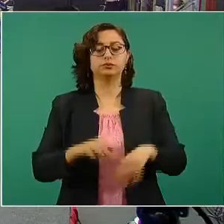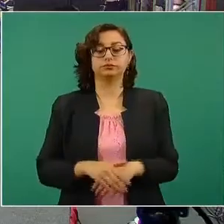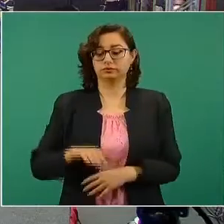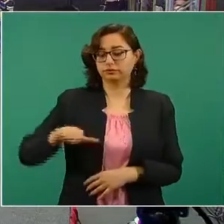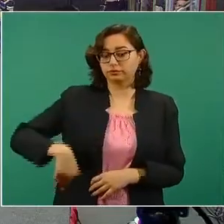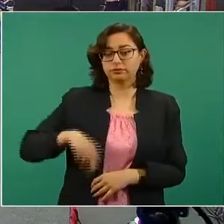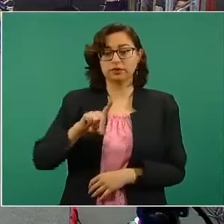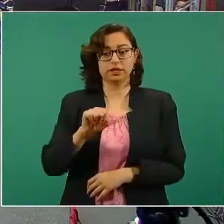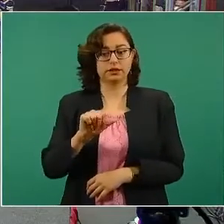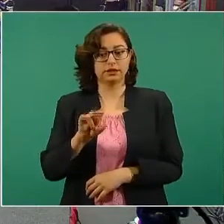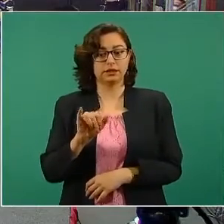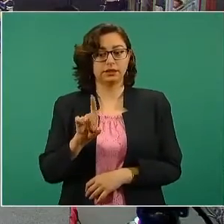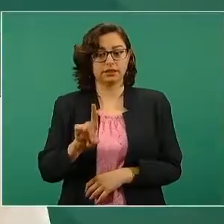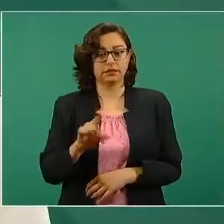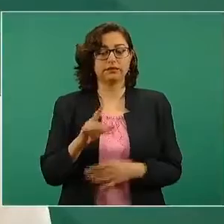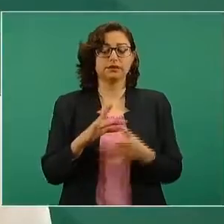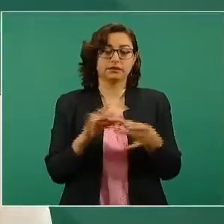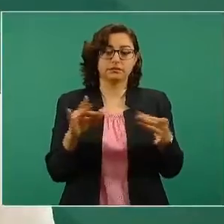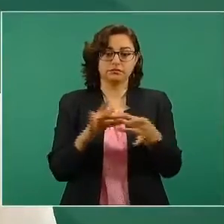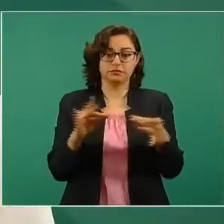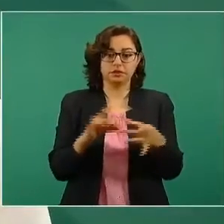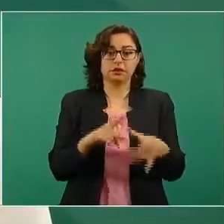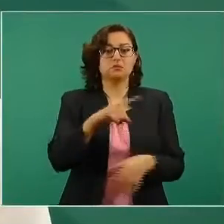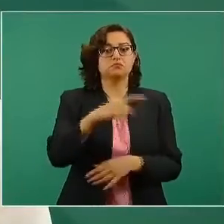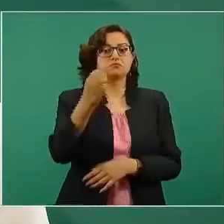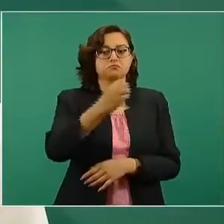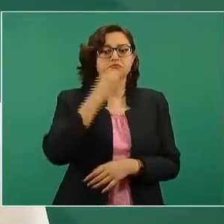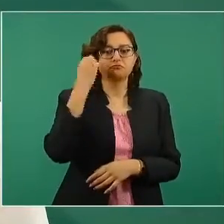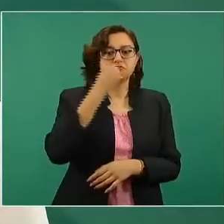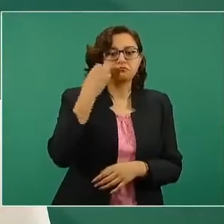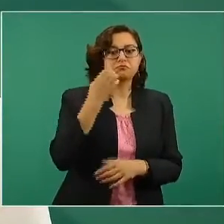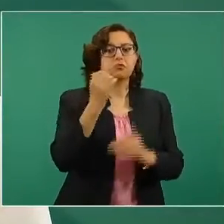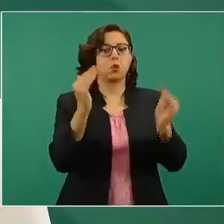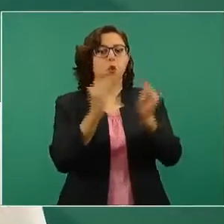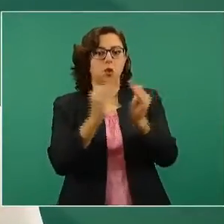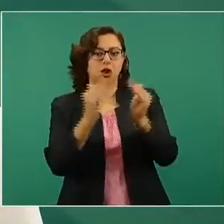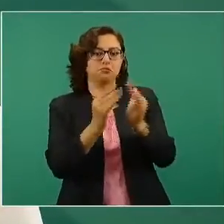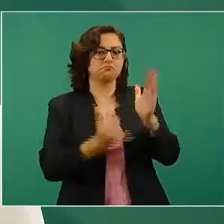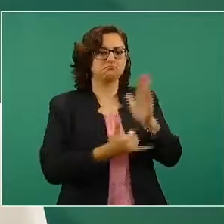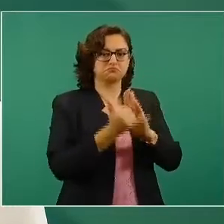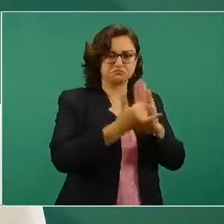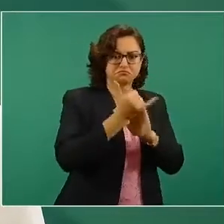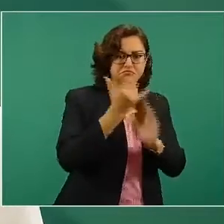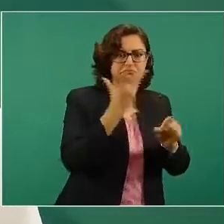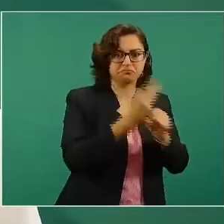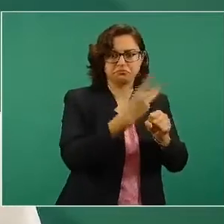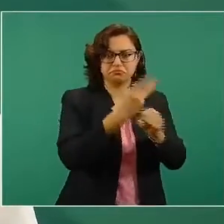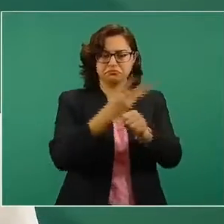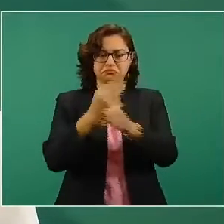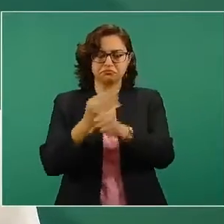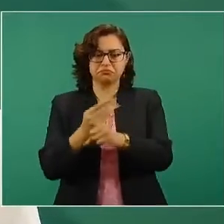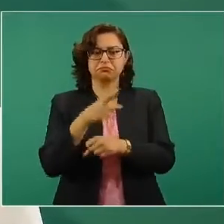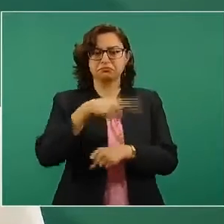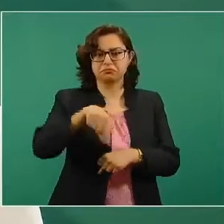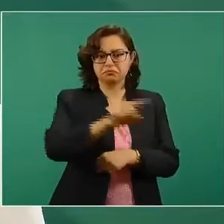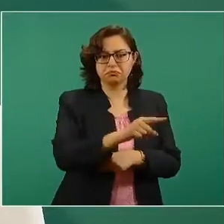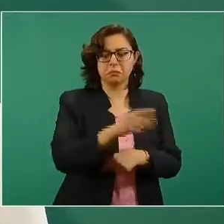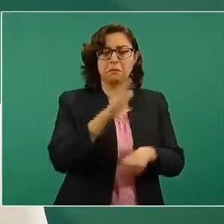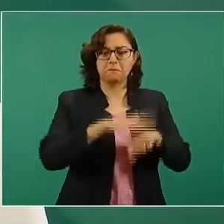David Cervantes, la reconstrucción, por ejemplo, de una escuela, de viviendas, tienen una cadencia un